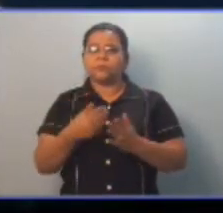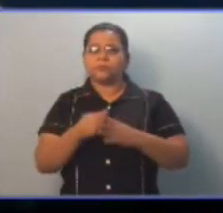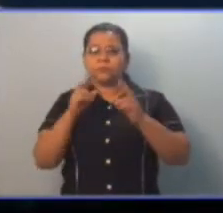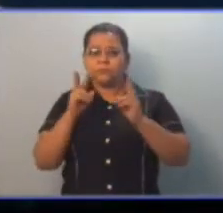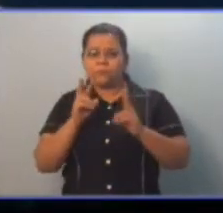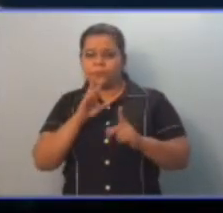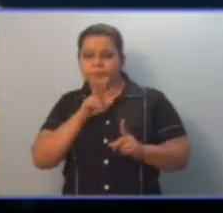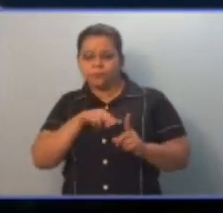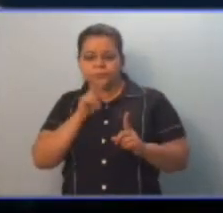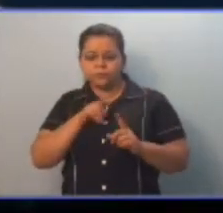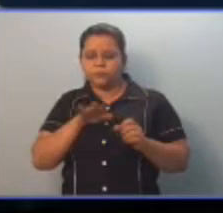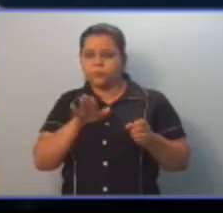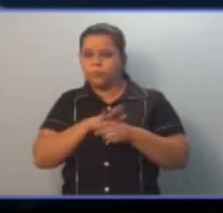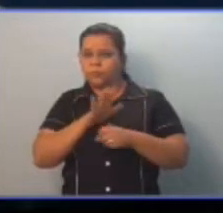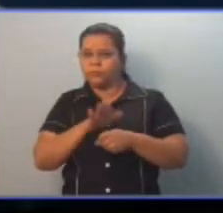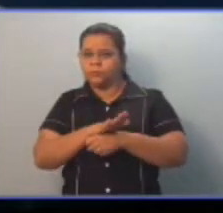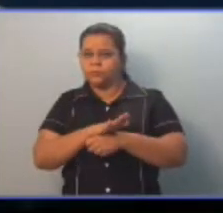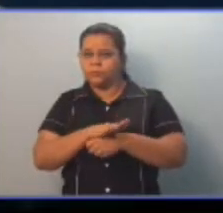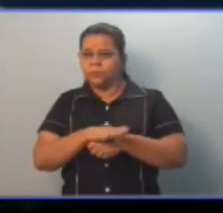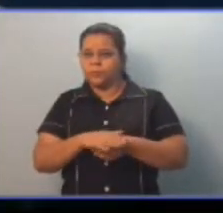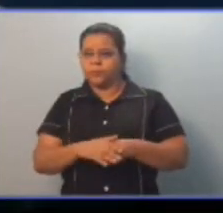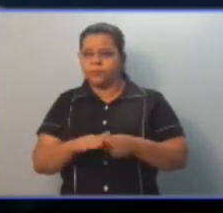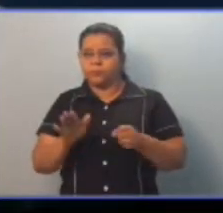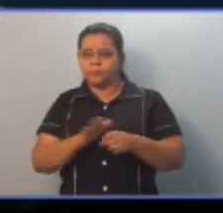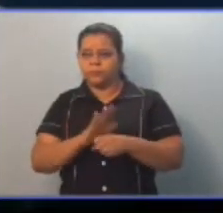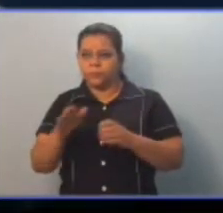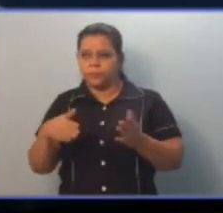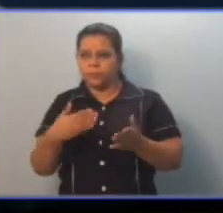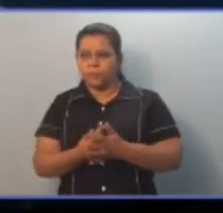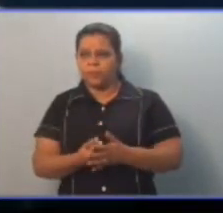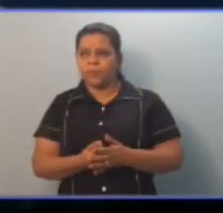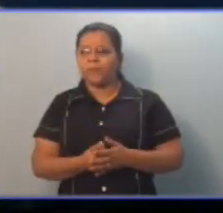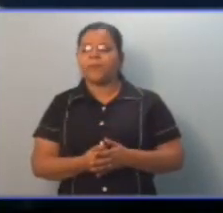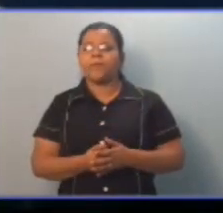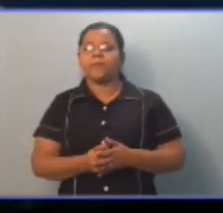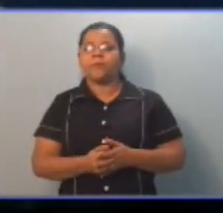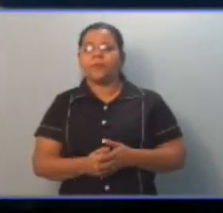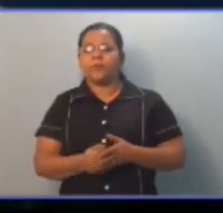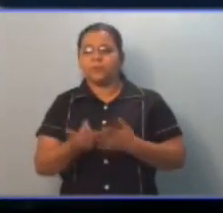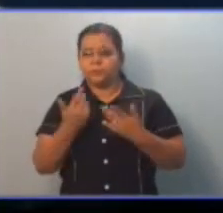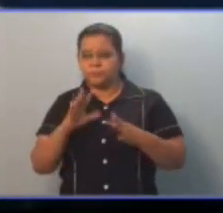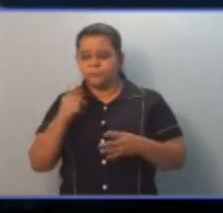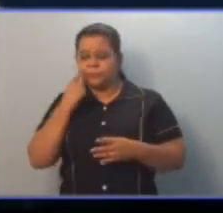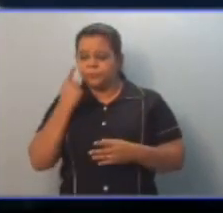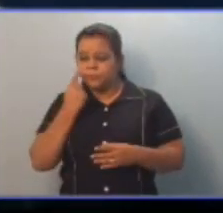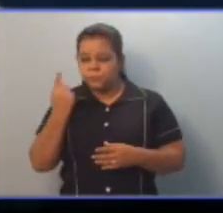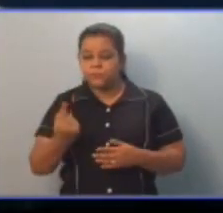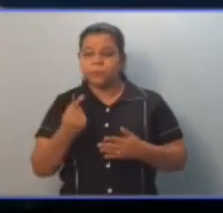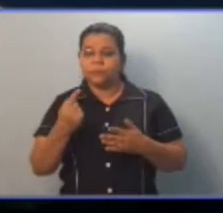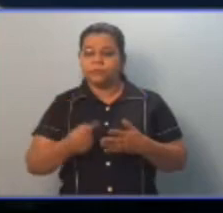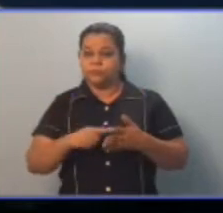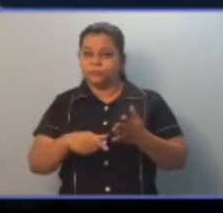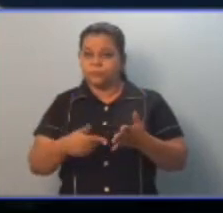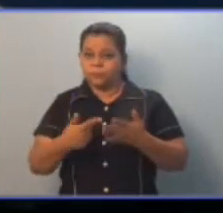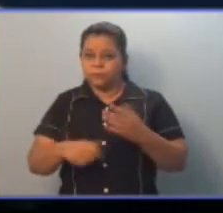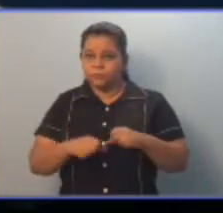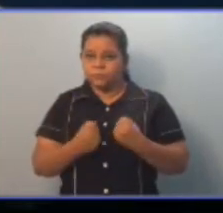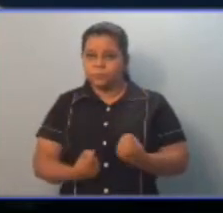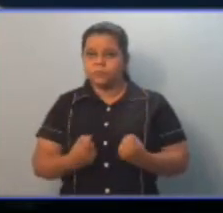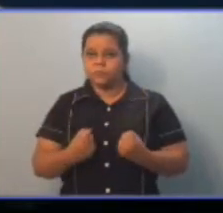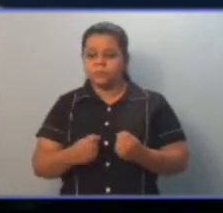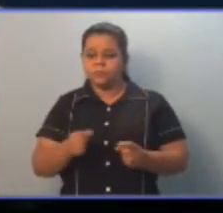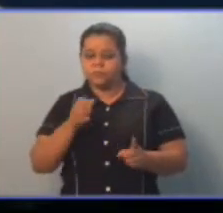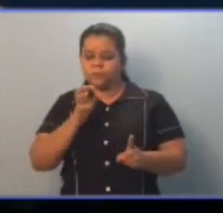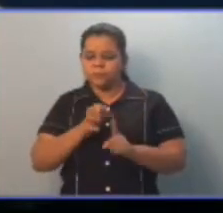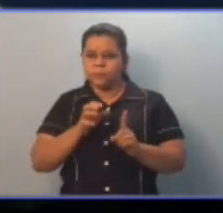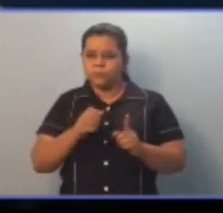de absoluta e irrestricta, concretamente buscando que delitos de lesa humanidad, crímenes